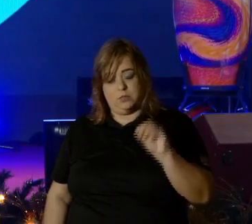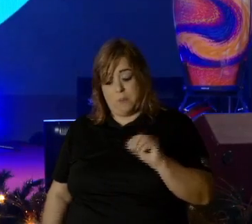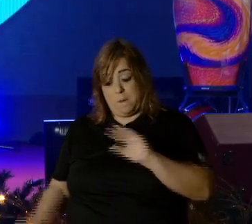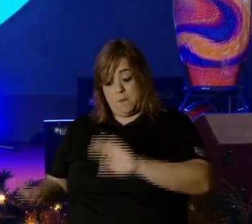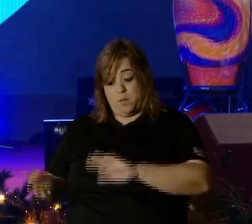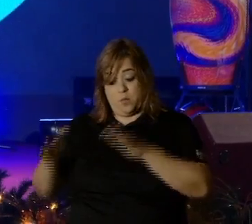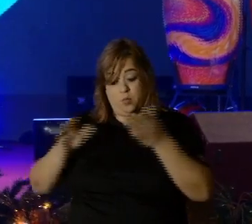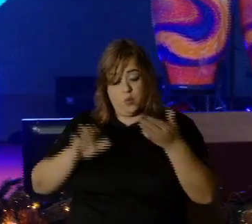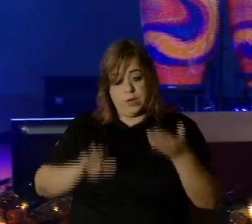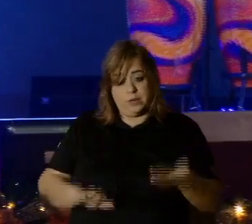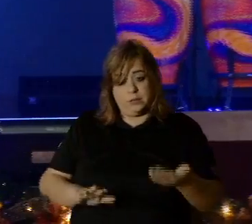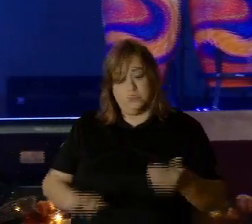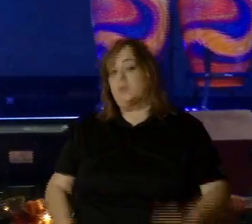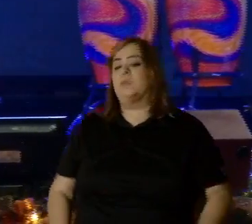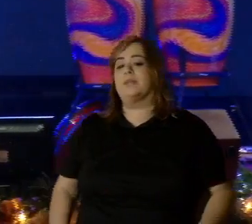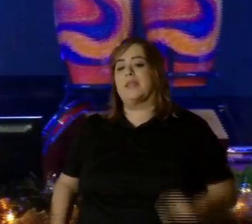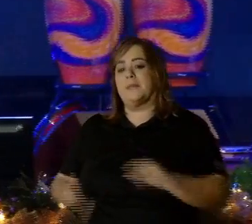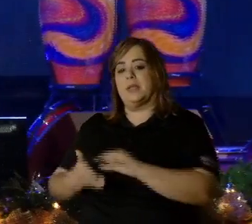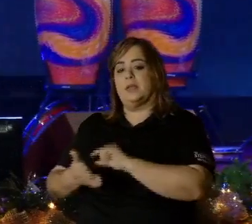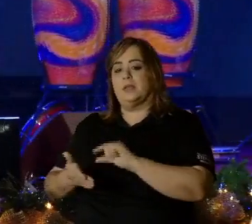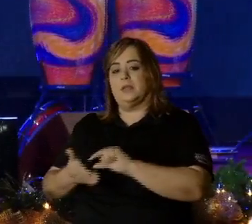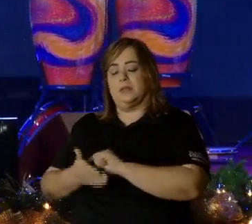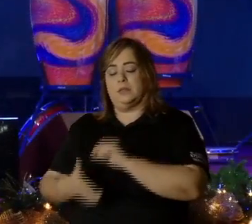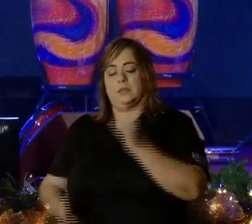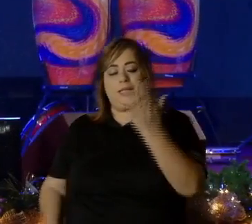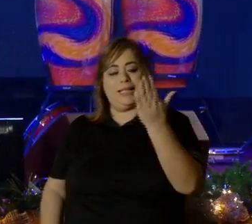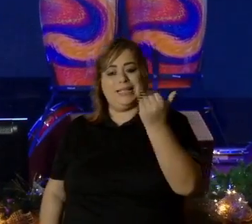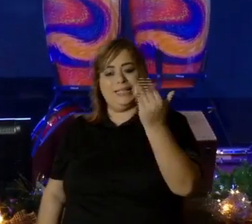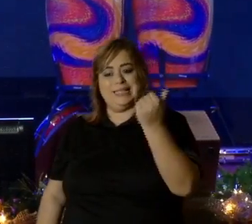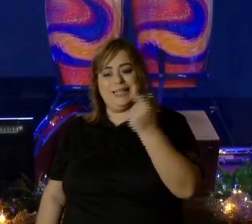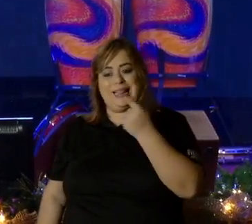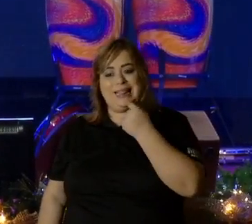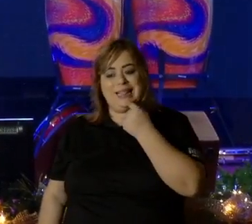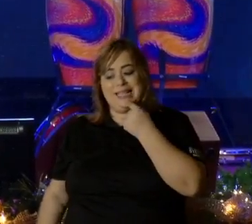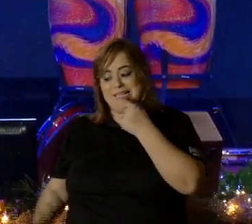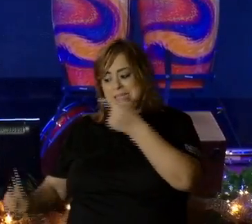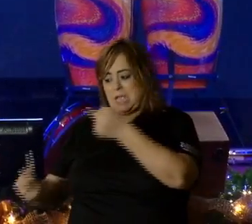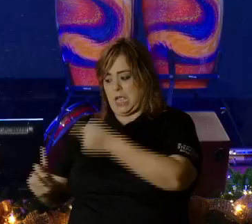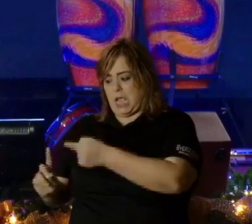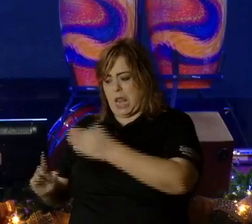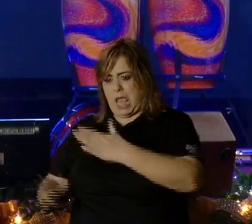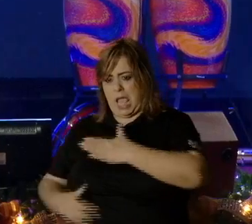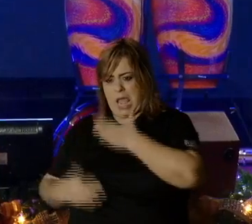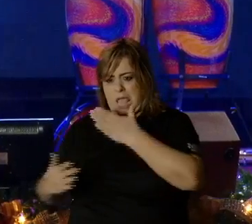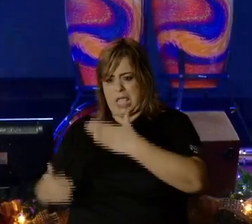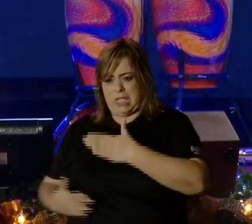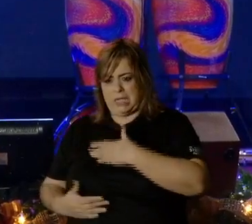después. Verso 15, y me alegro, que se alegra que se murió,